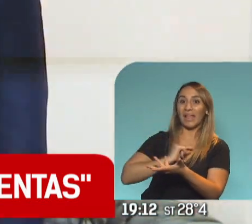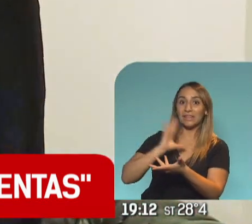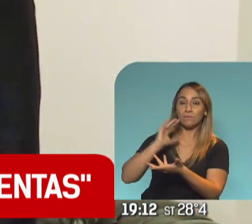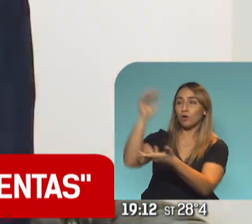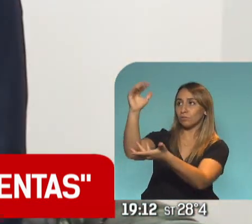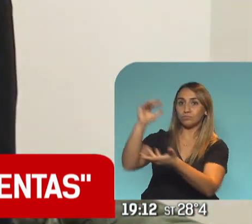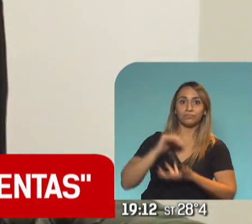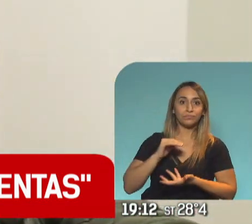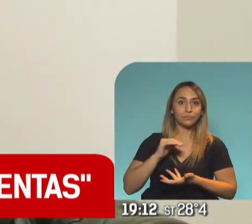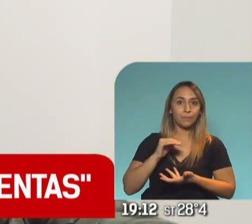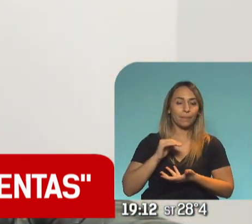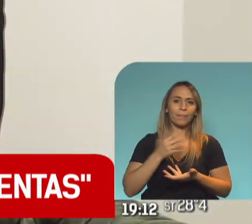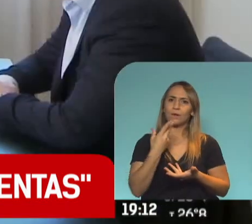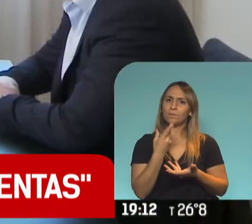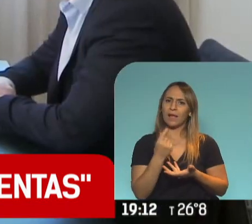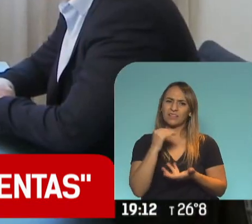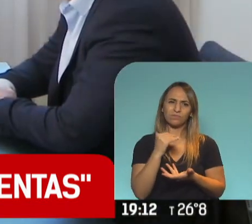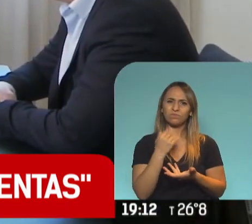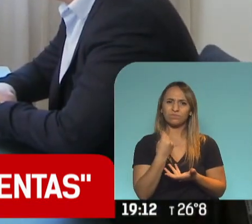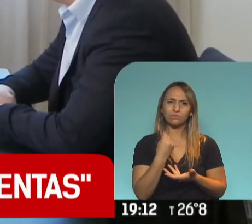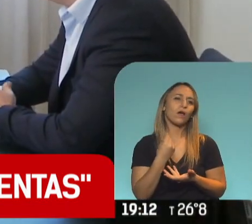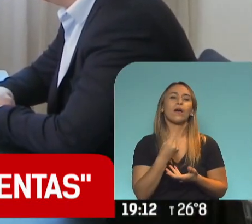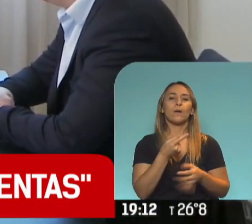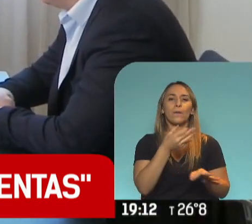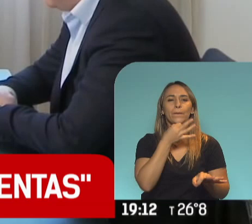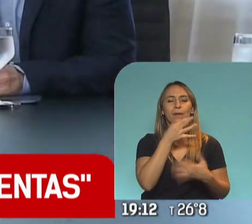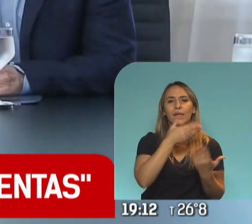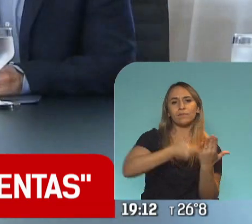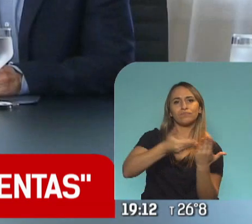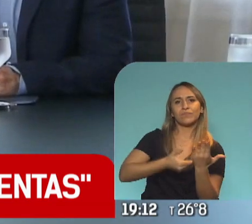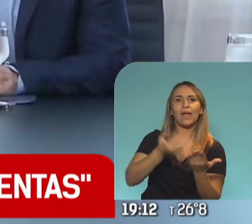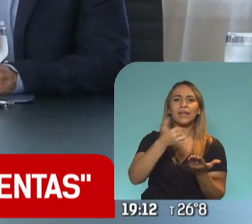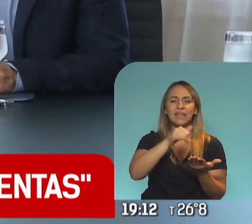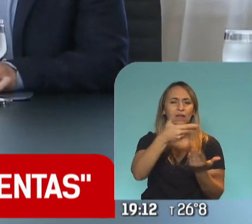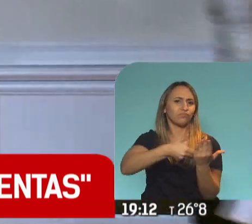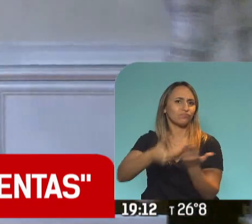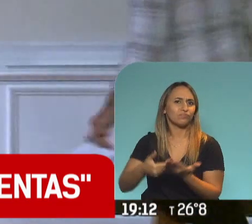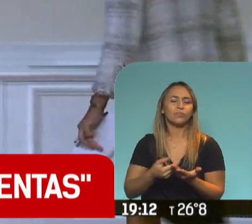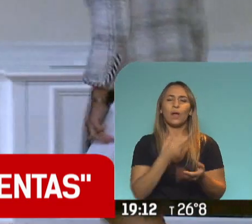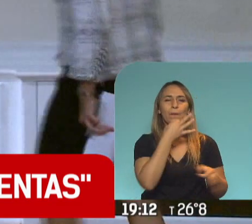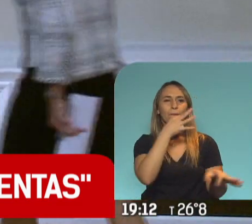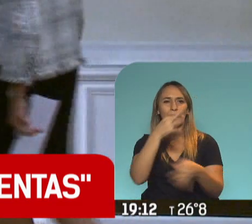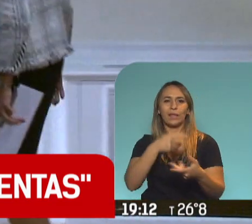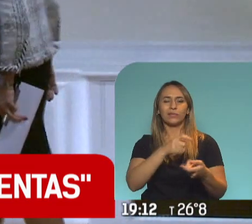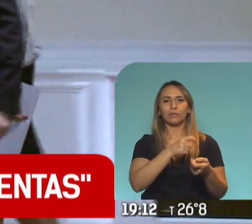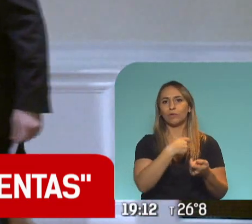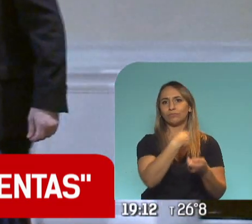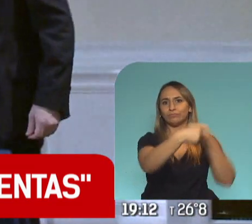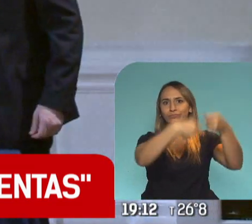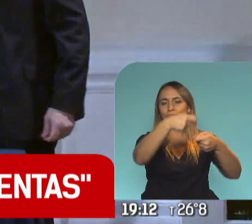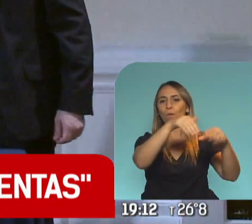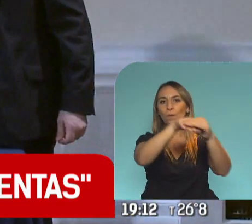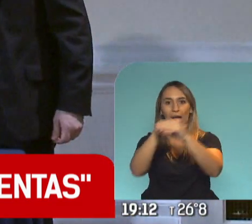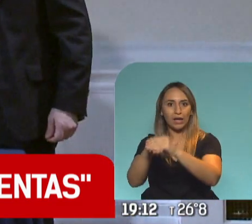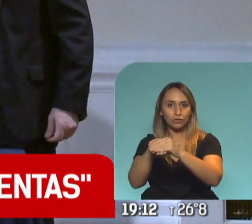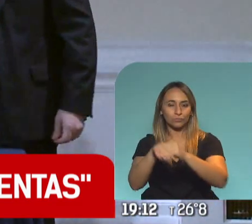Fondo Monetario saliera mediante la venta de divisas hacia el exterior, mediante estos mecanismos que suelen operar en la